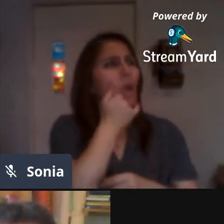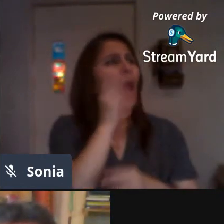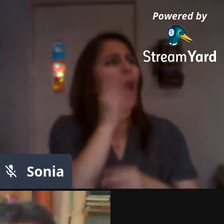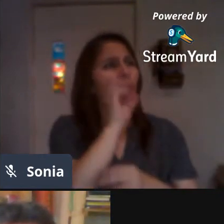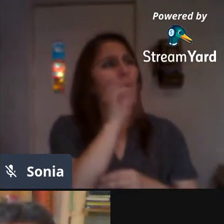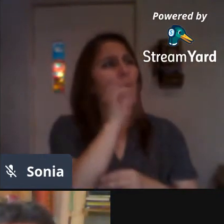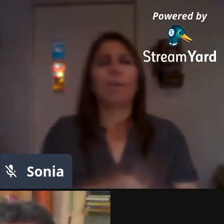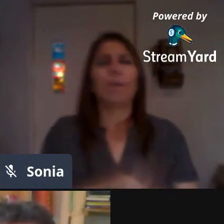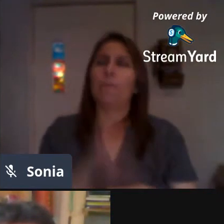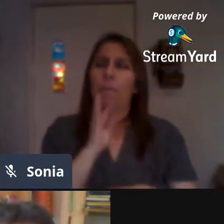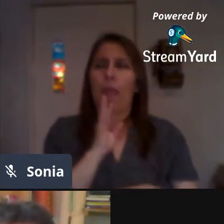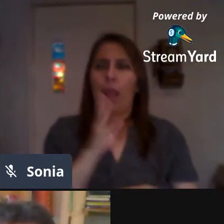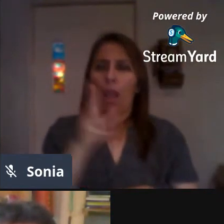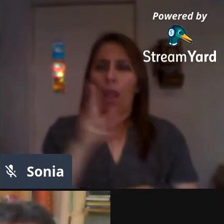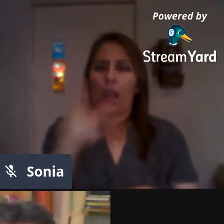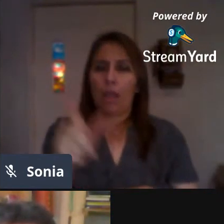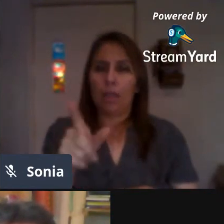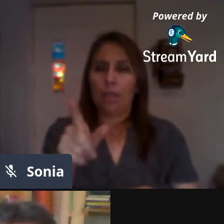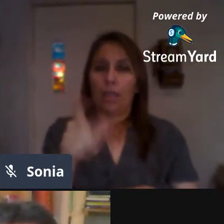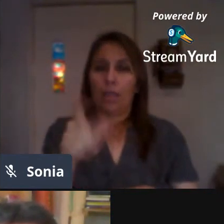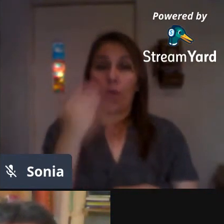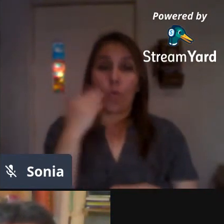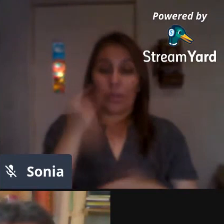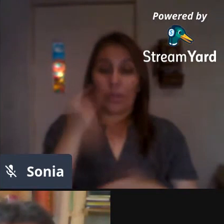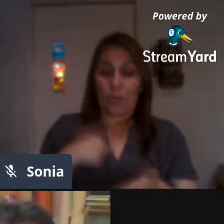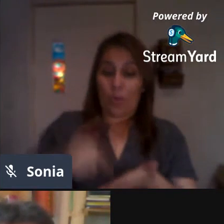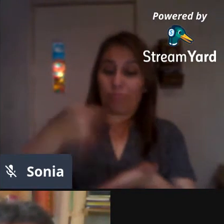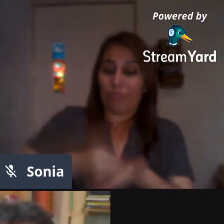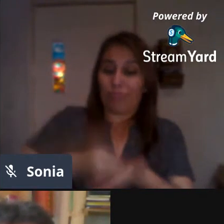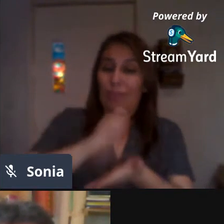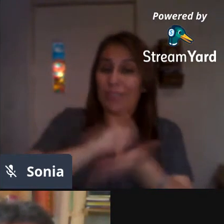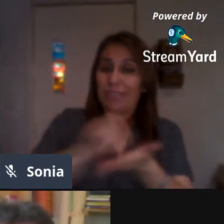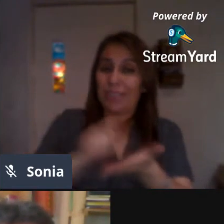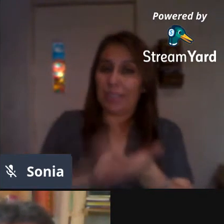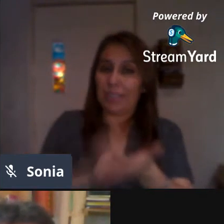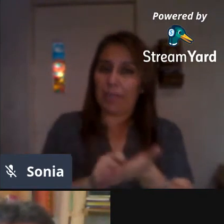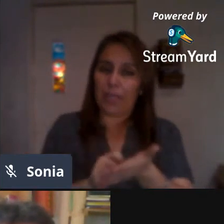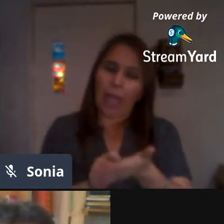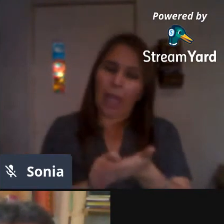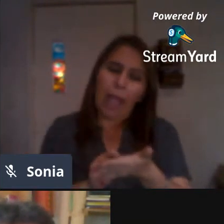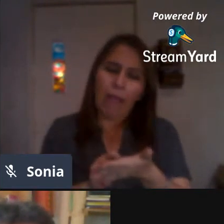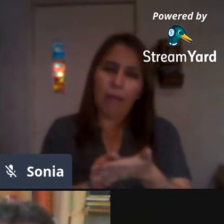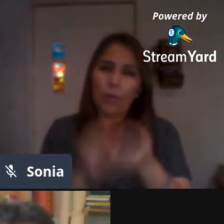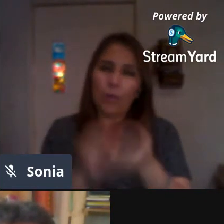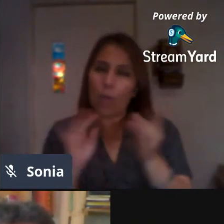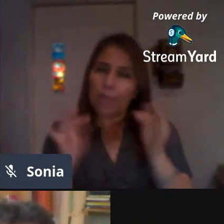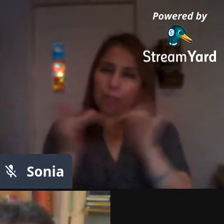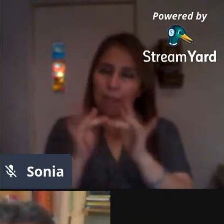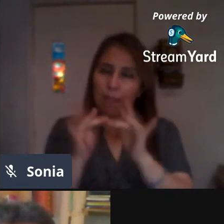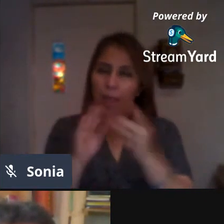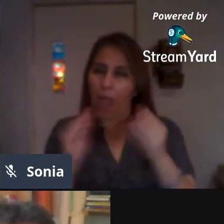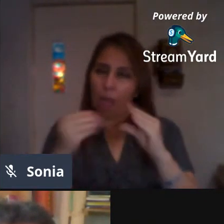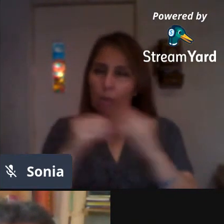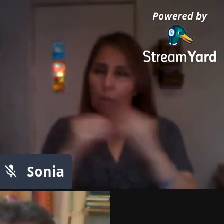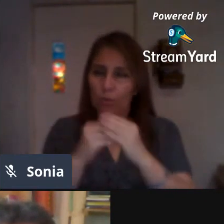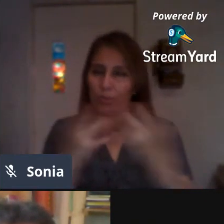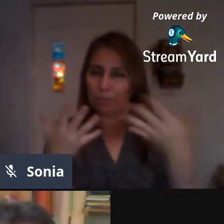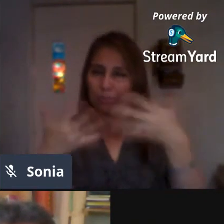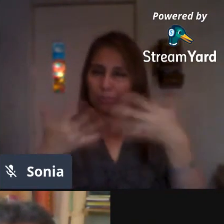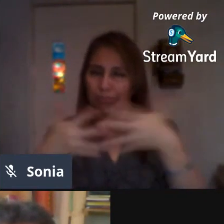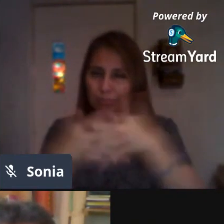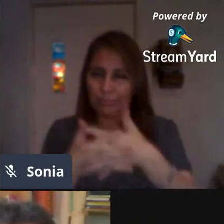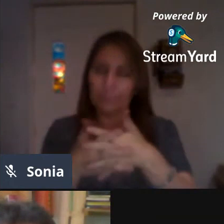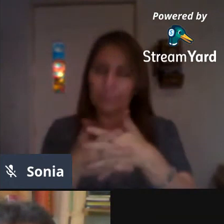si hay una transformación del lenguaje es más viable que el otro se sensibilice creo que eso es bien bien importante cuando tomamos la oralidad